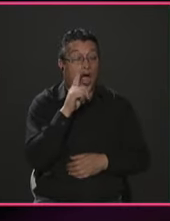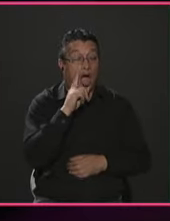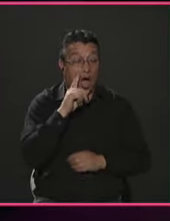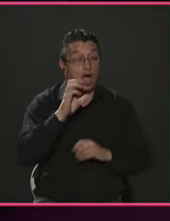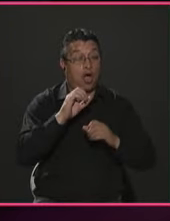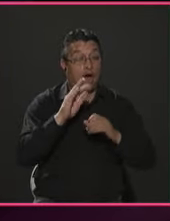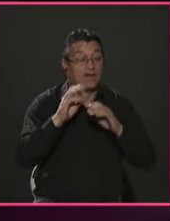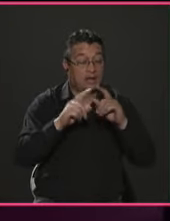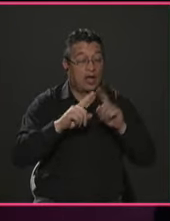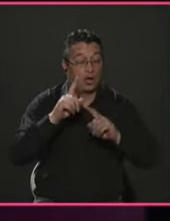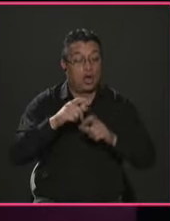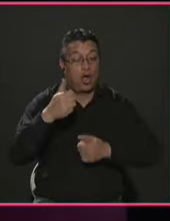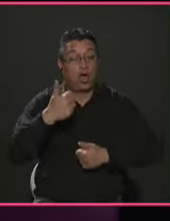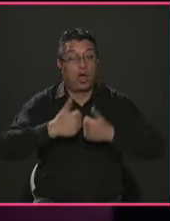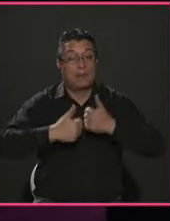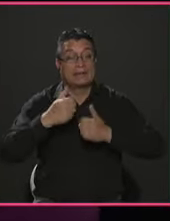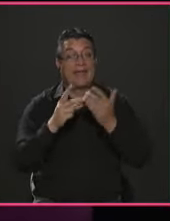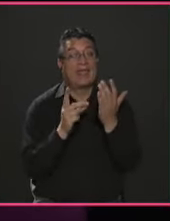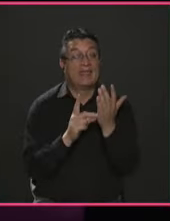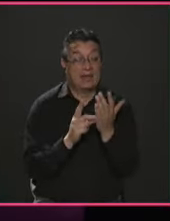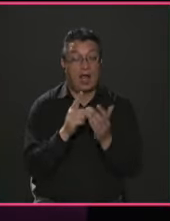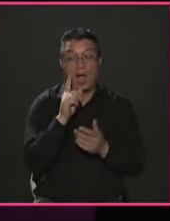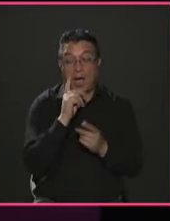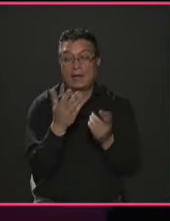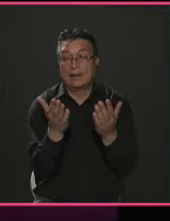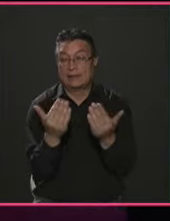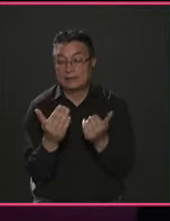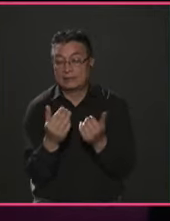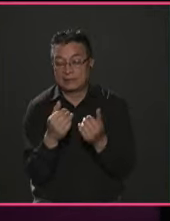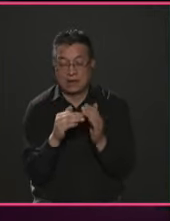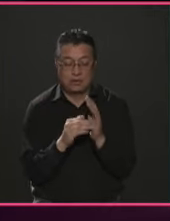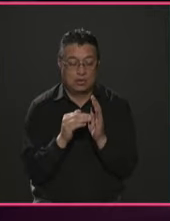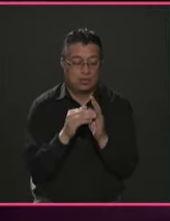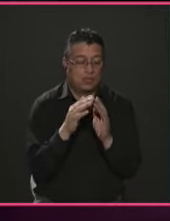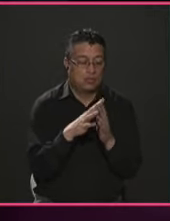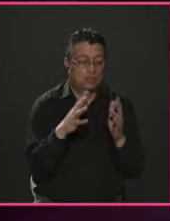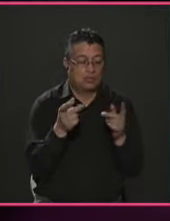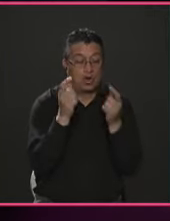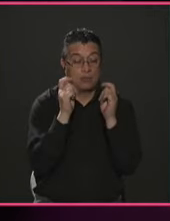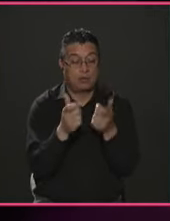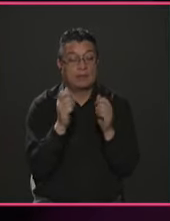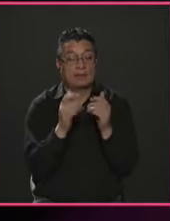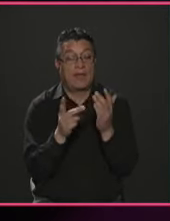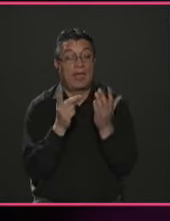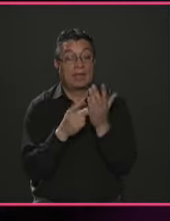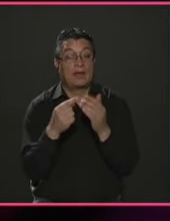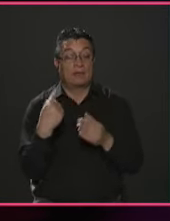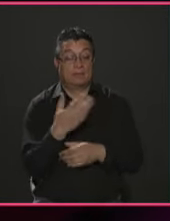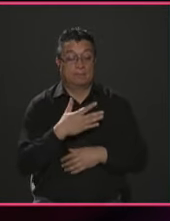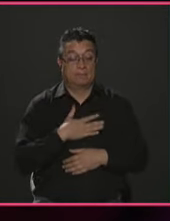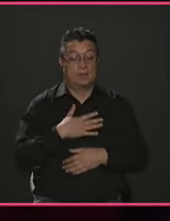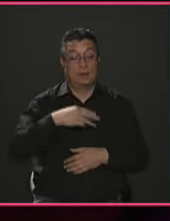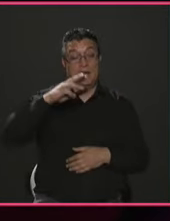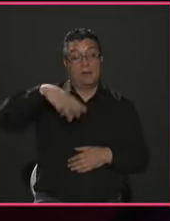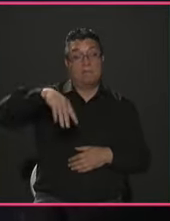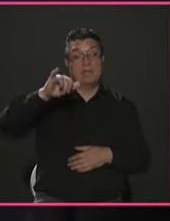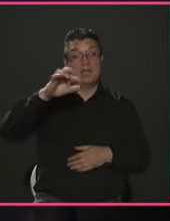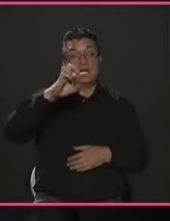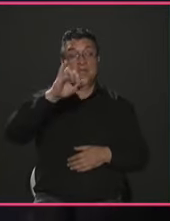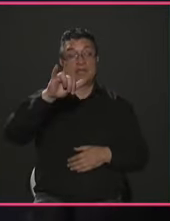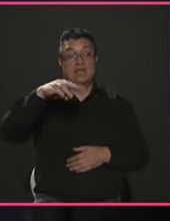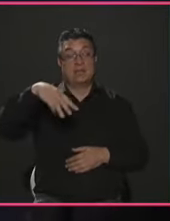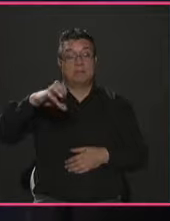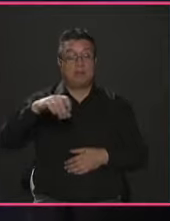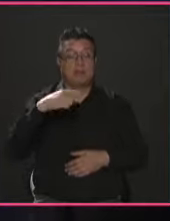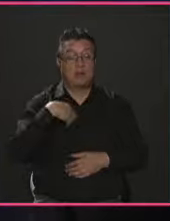para competencias digitales hay una necesidad creciente de competencias digitales en los sectores de mi pyme pero la oferta